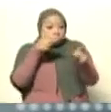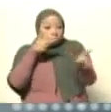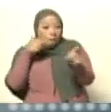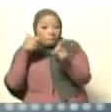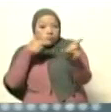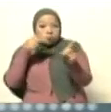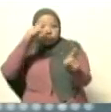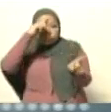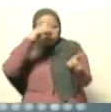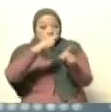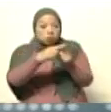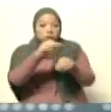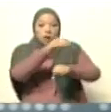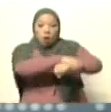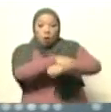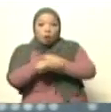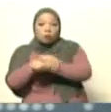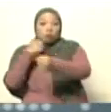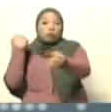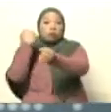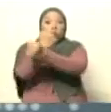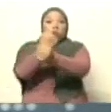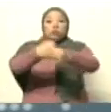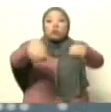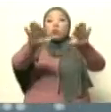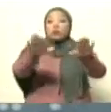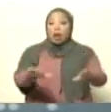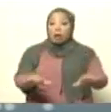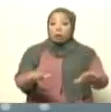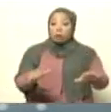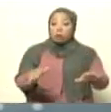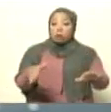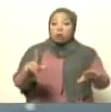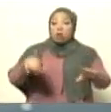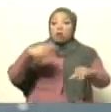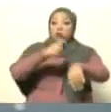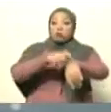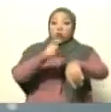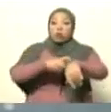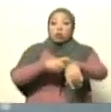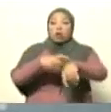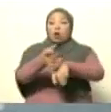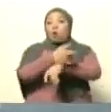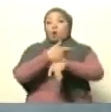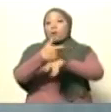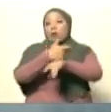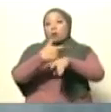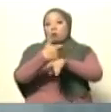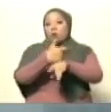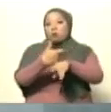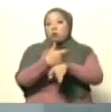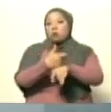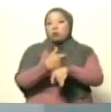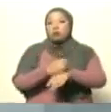detenidos en determinado momento y los soltaron ellos en el tiempo que estuvieron gobernando. Y